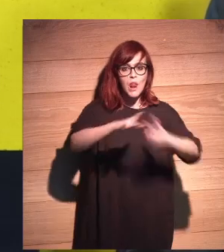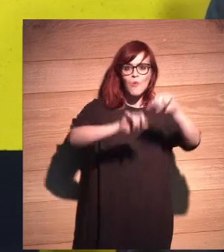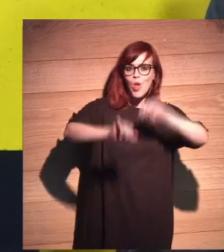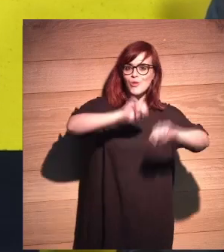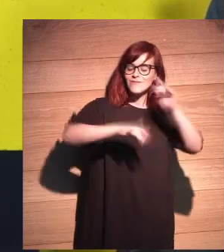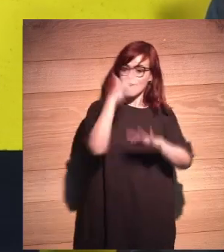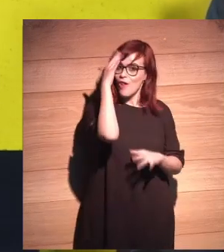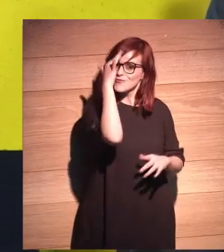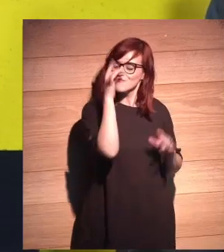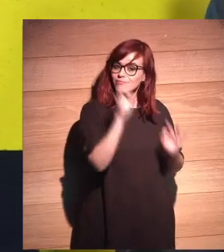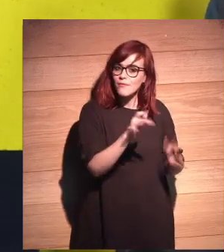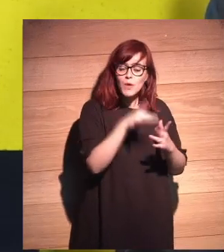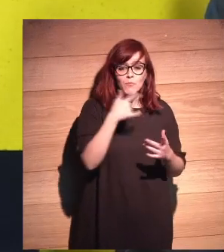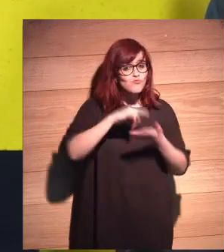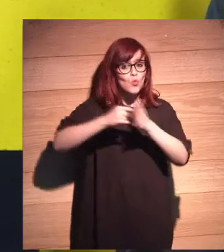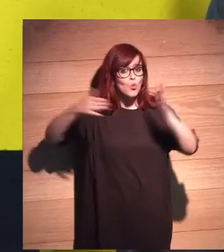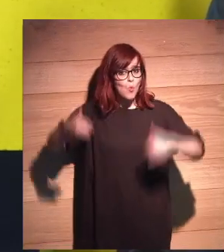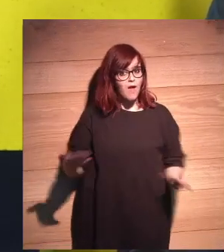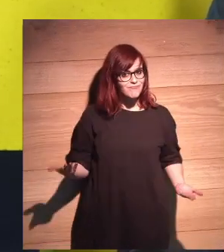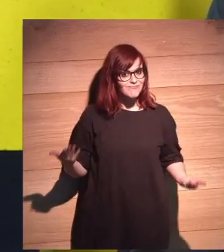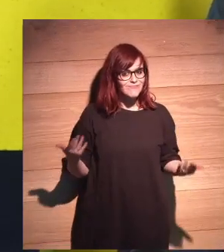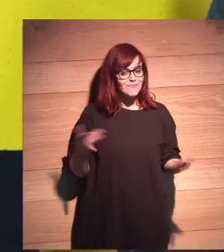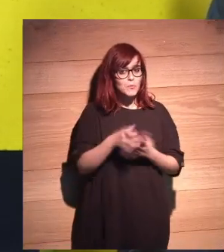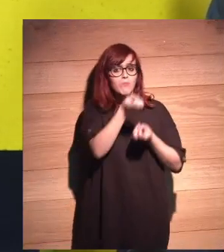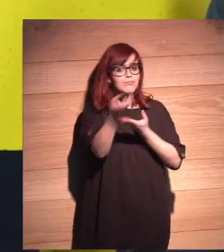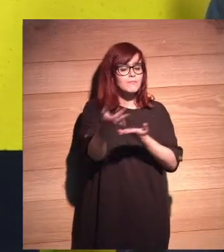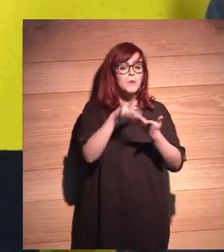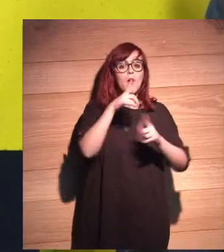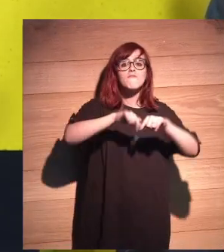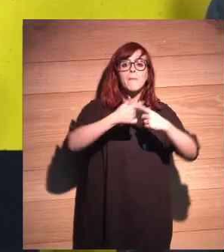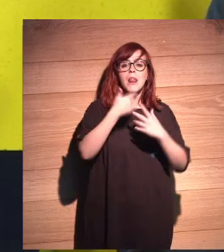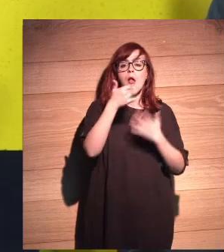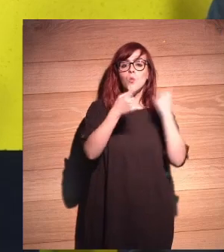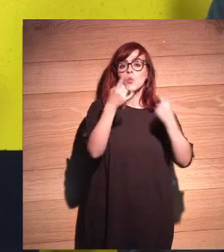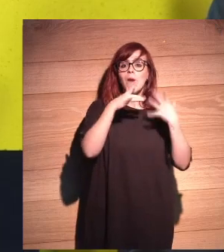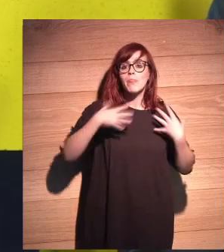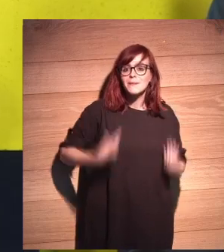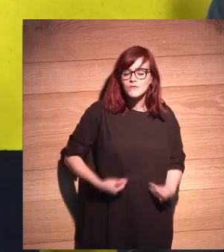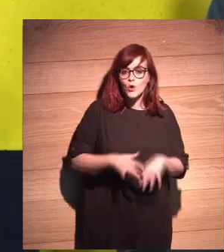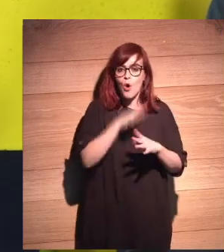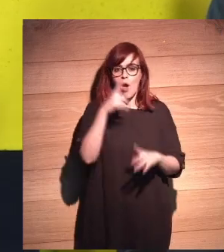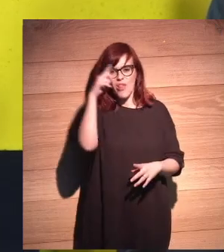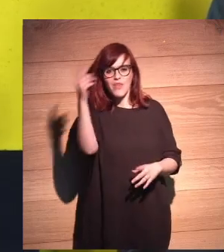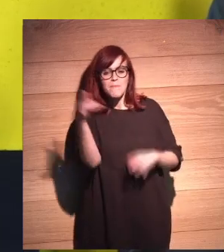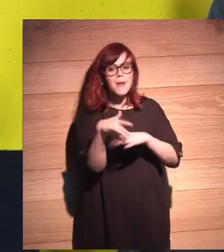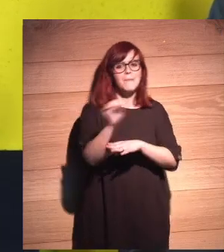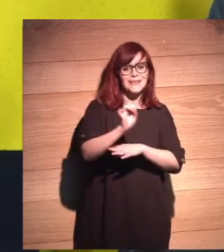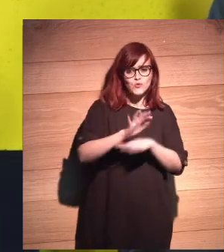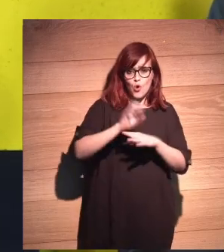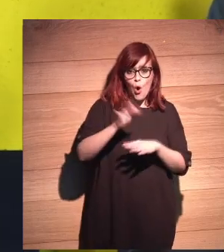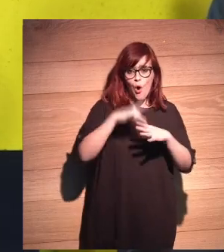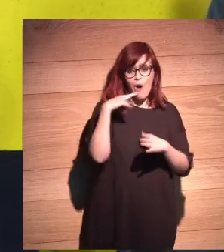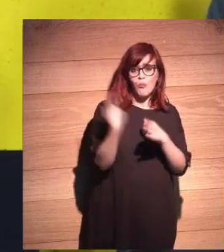laboratorios, pero no tenemos soluciones. Si en vuestra familia hay alguien con depresión, con Alzheimer, con Parkinson,